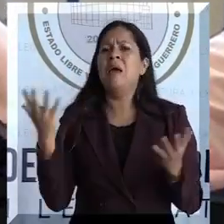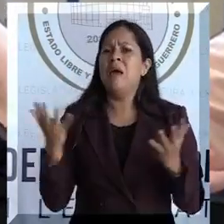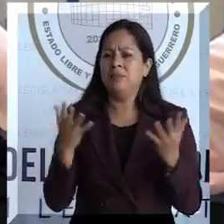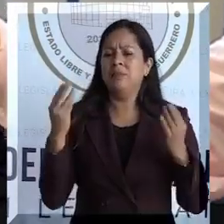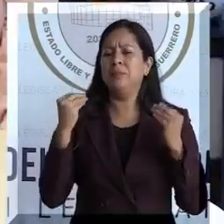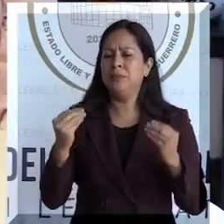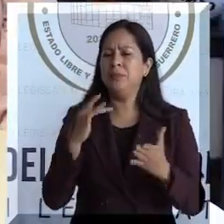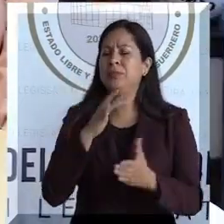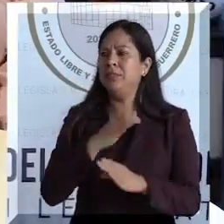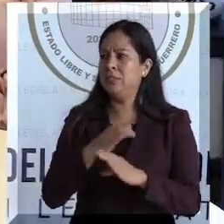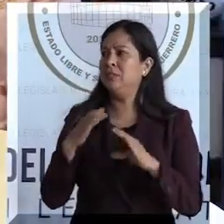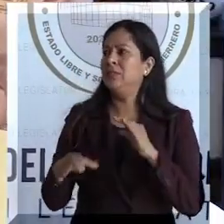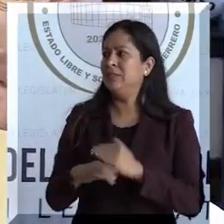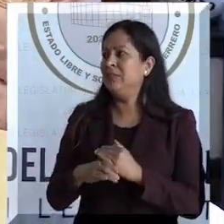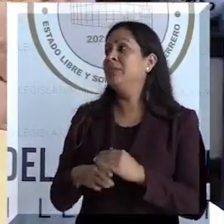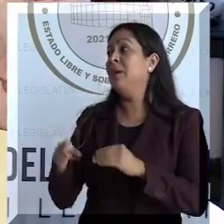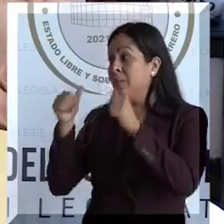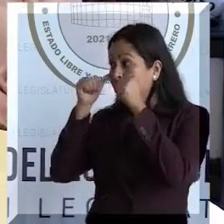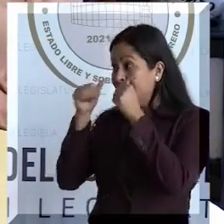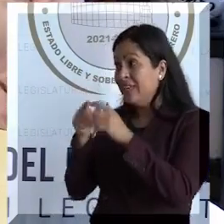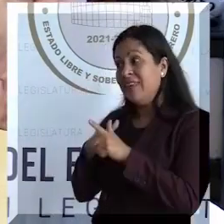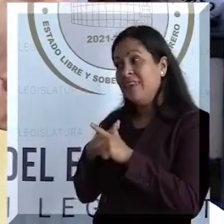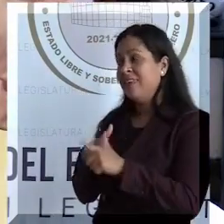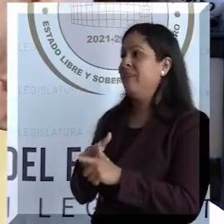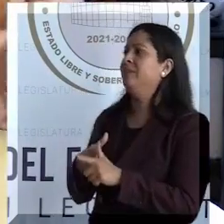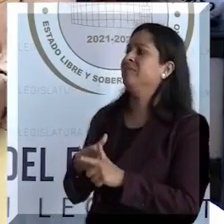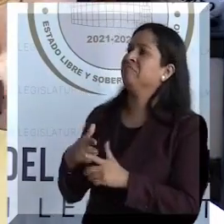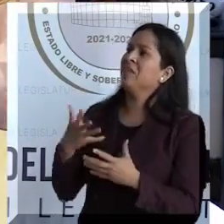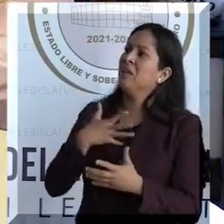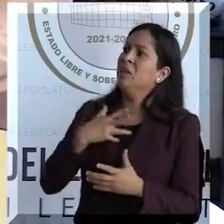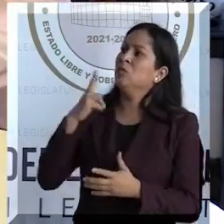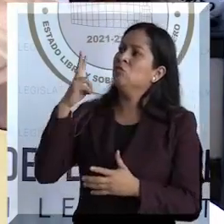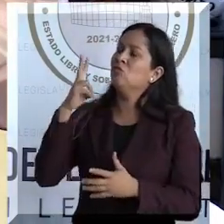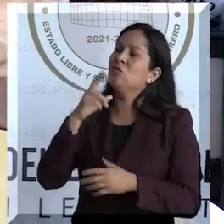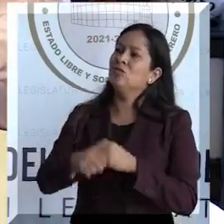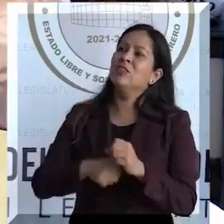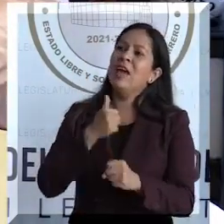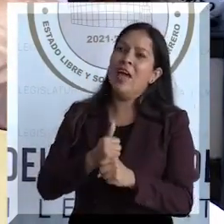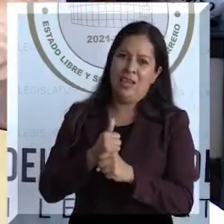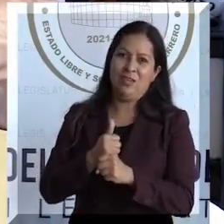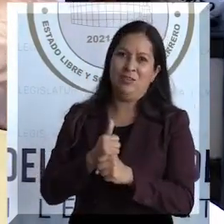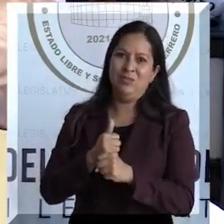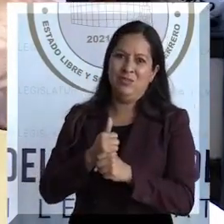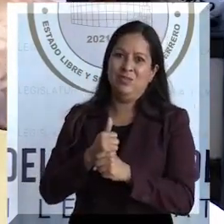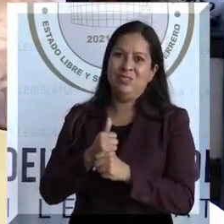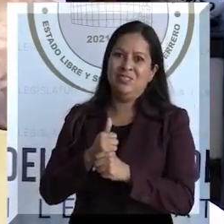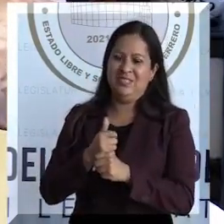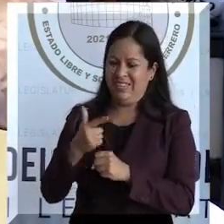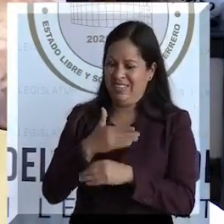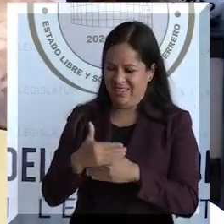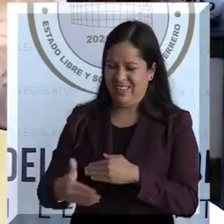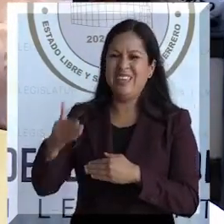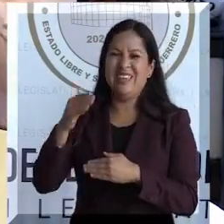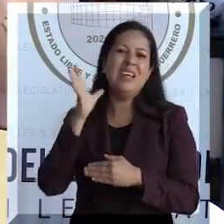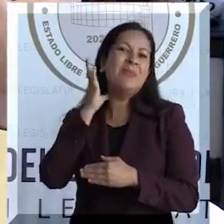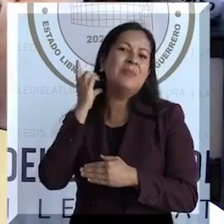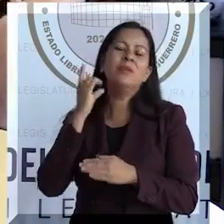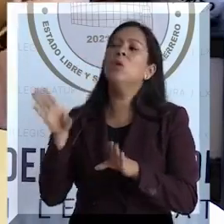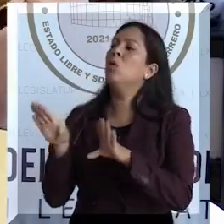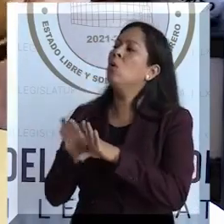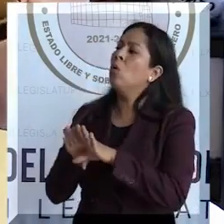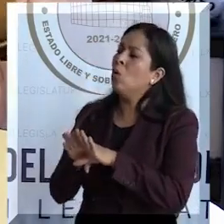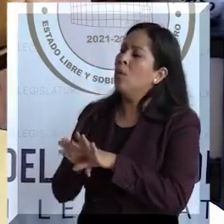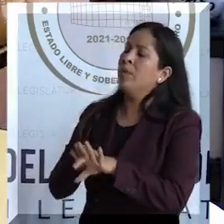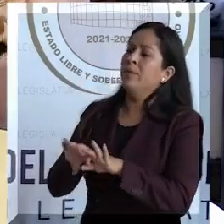se pueden hacer muchas cosas. Así que bueno, sin duda vamos a estar al pendiente. Diputado, quedan dos años de legislativos, dos años de la legislatura. ¿Cómo se